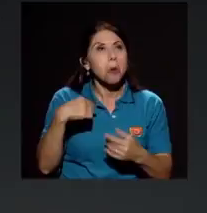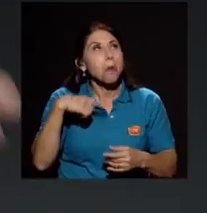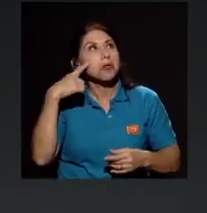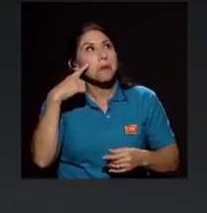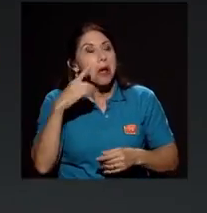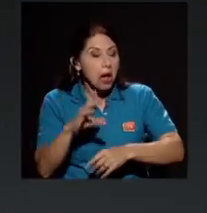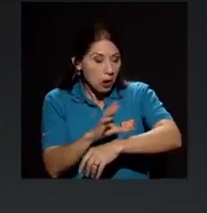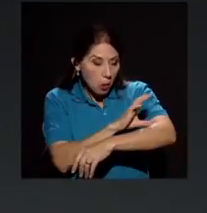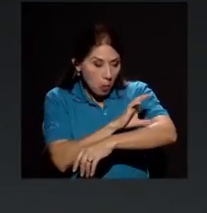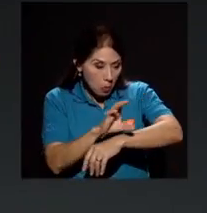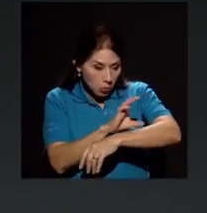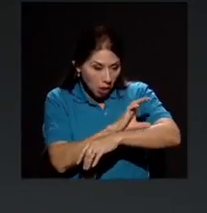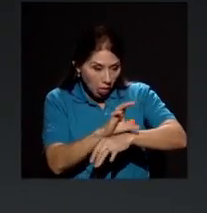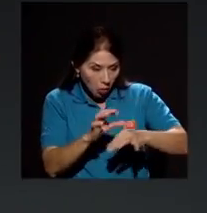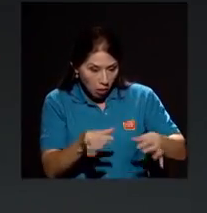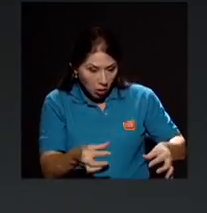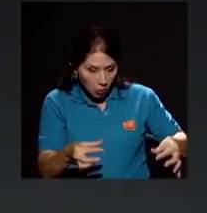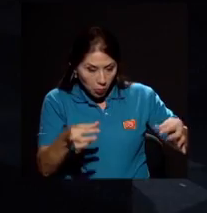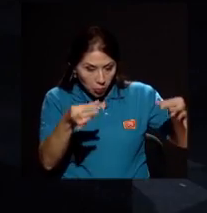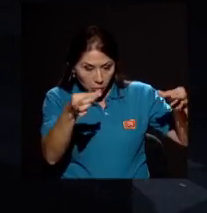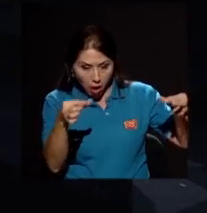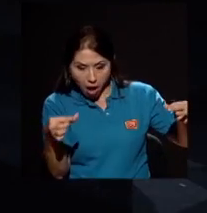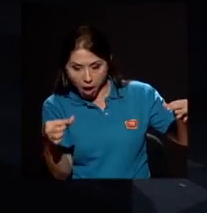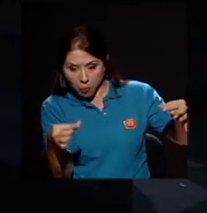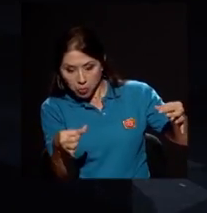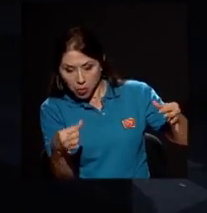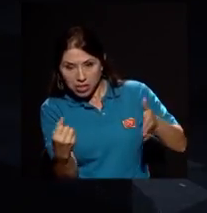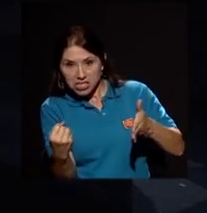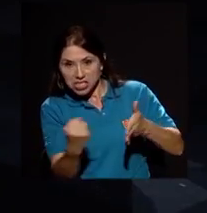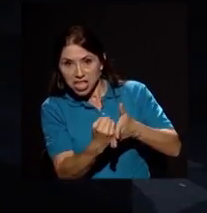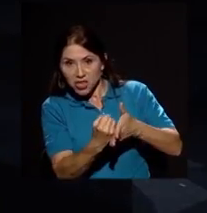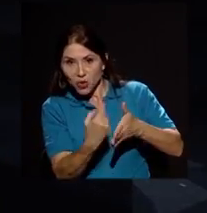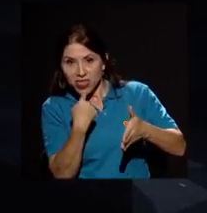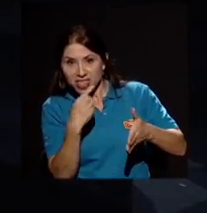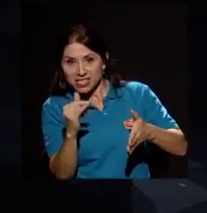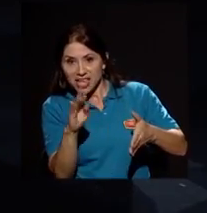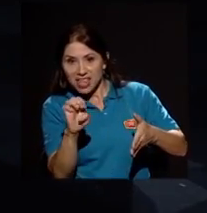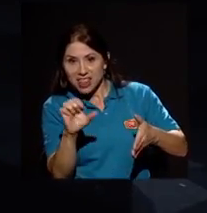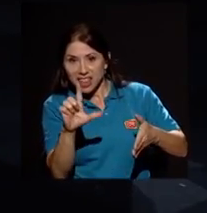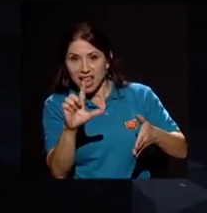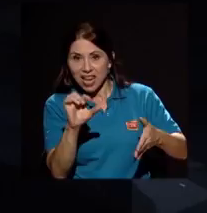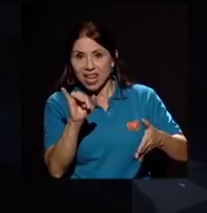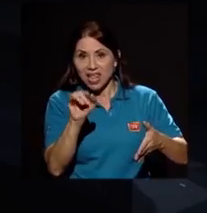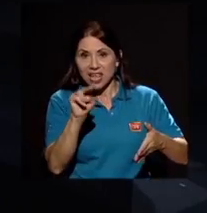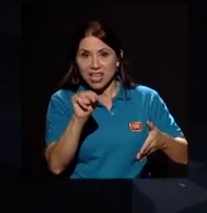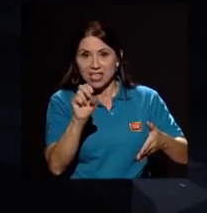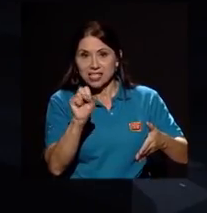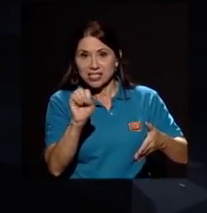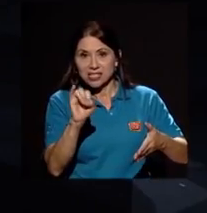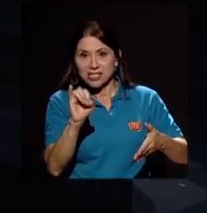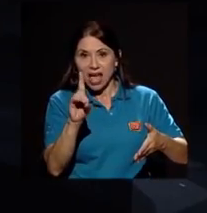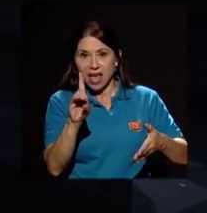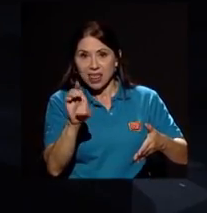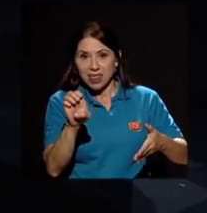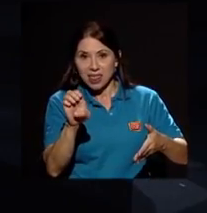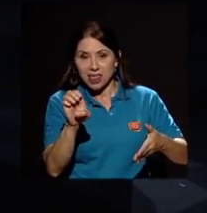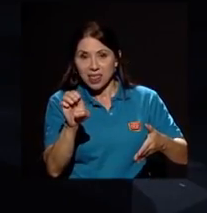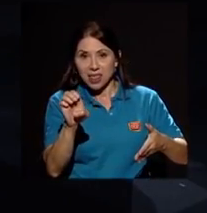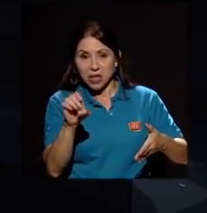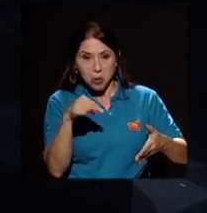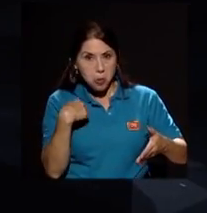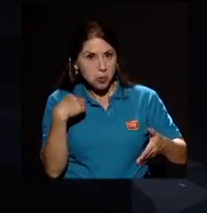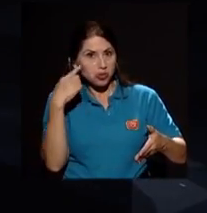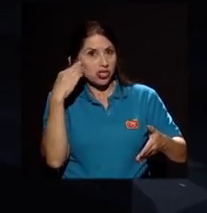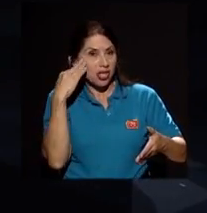pegado y decía intel inside y uno eso era básicamente lo que sabía eventualmente se convirtió en